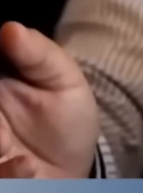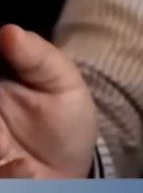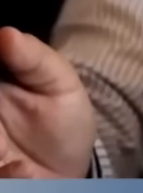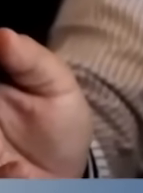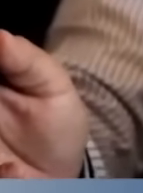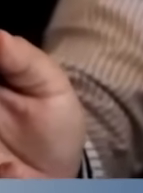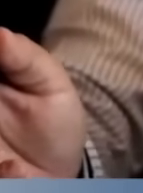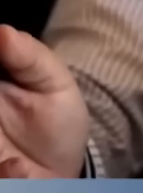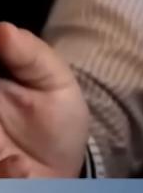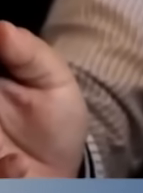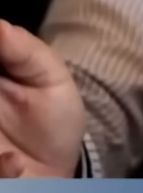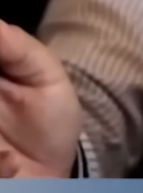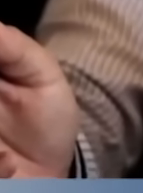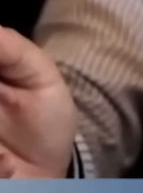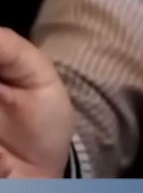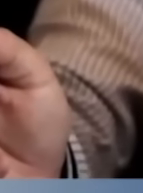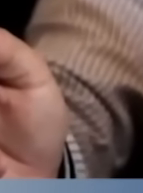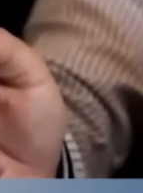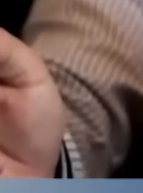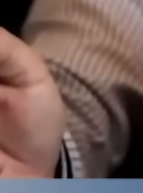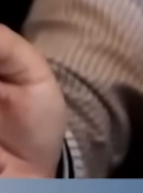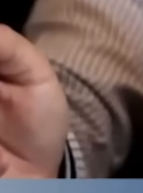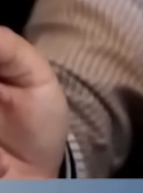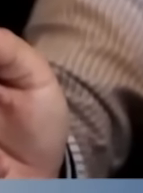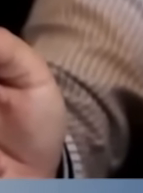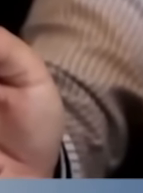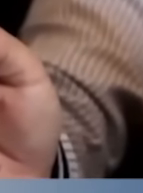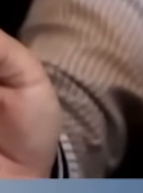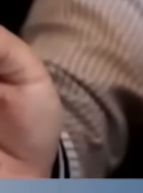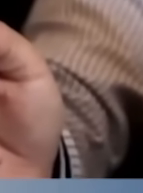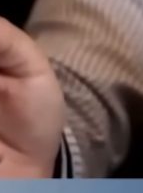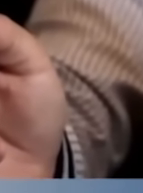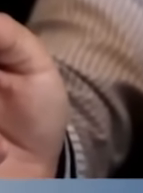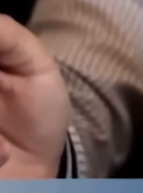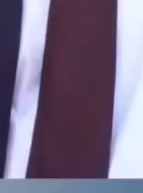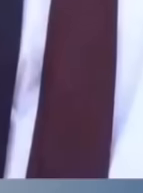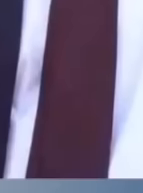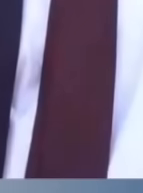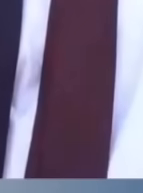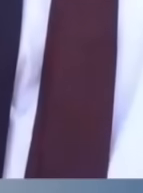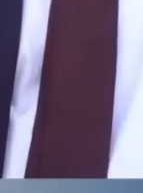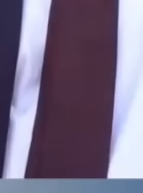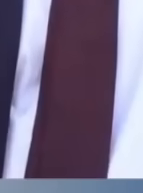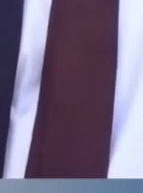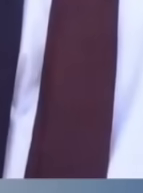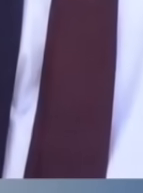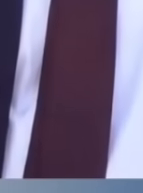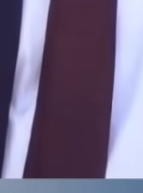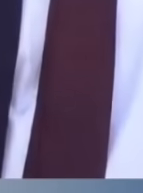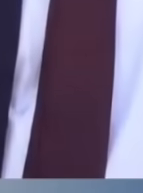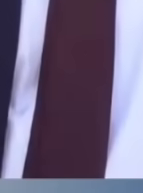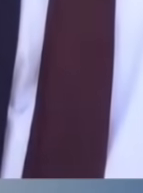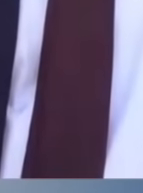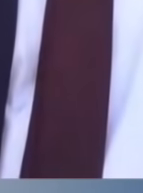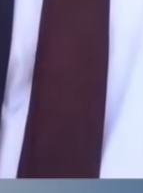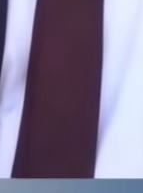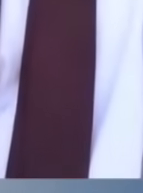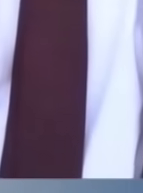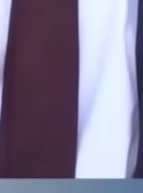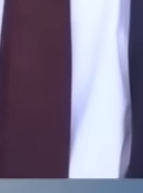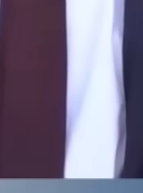objetivos estratégicos que se ha planteado el gobierno para su último tramo, pensando en el próximo año y en el